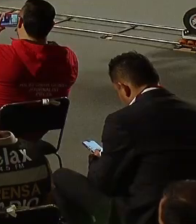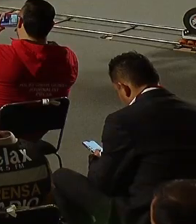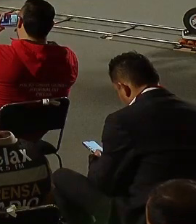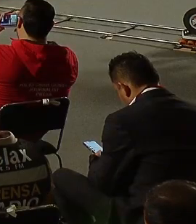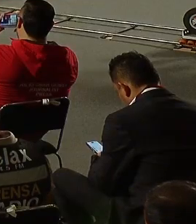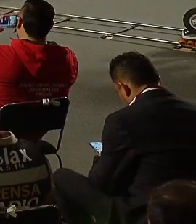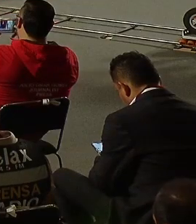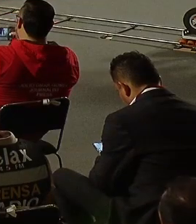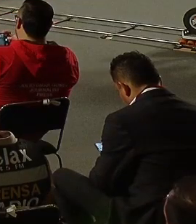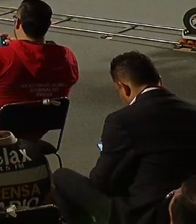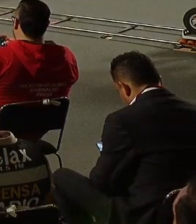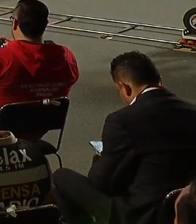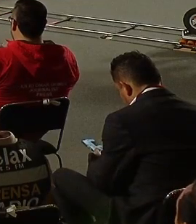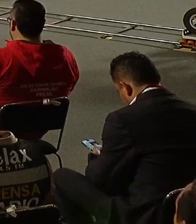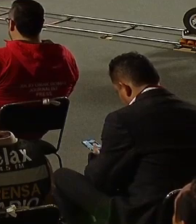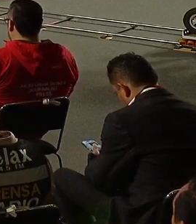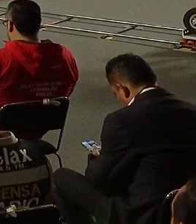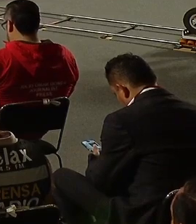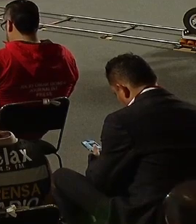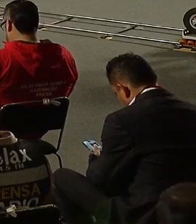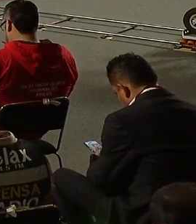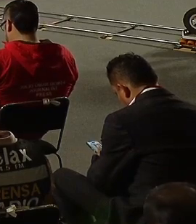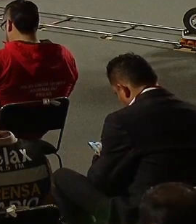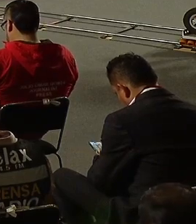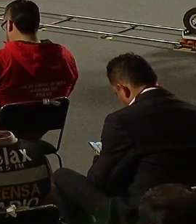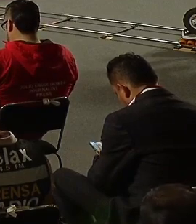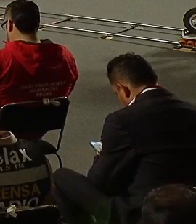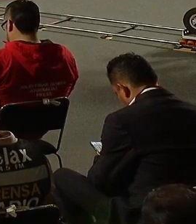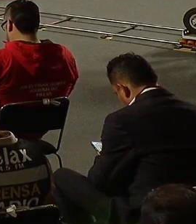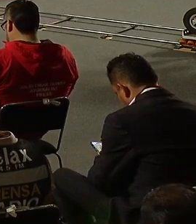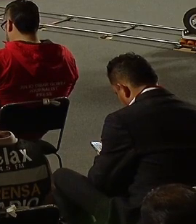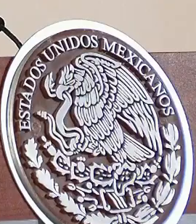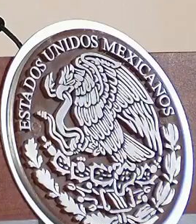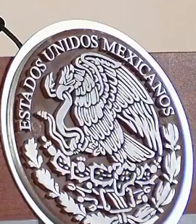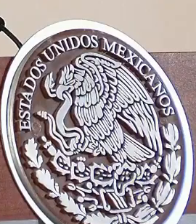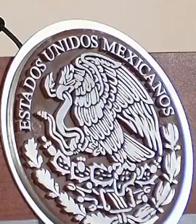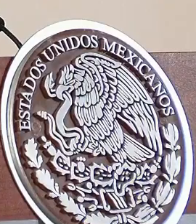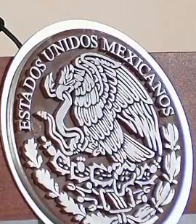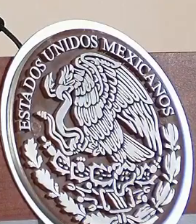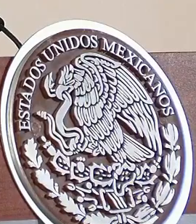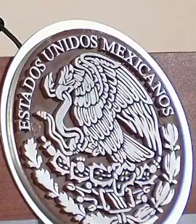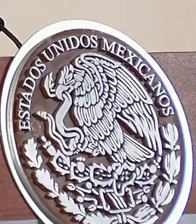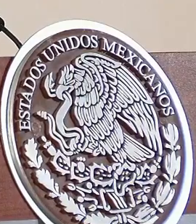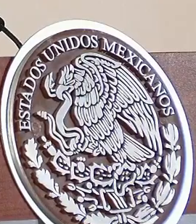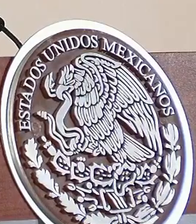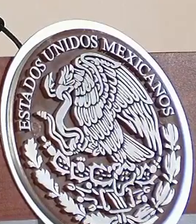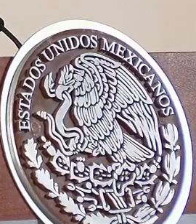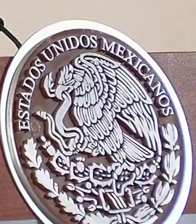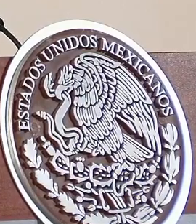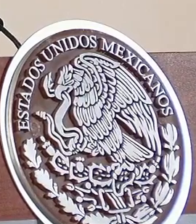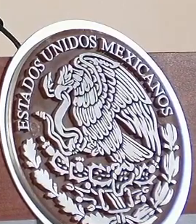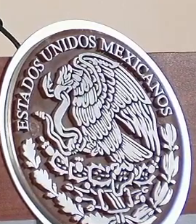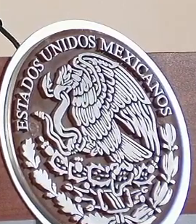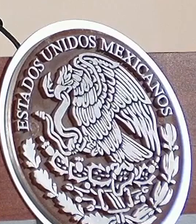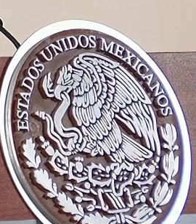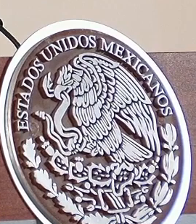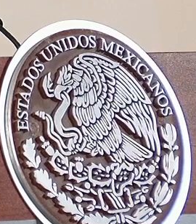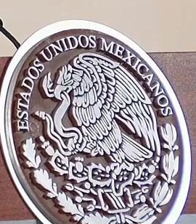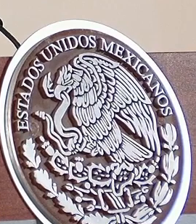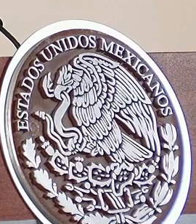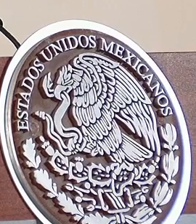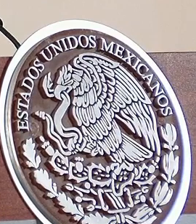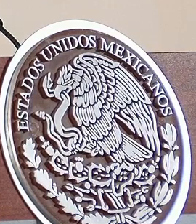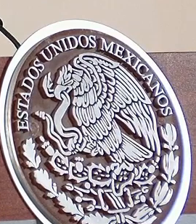primer lugar, decir que el Gobierno de México atiende a todos los municipios afectados por